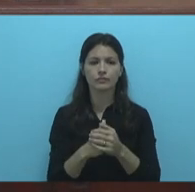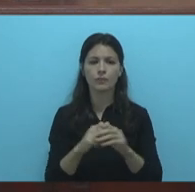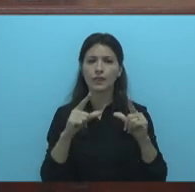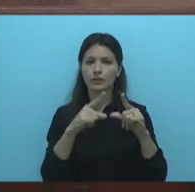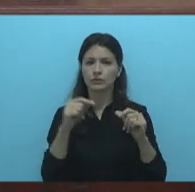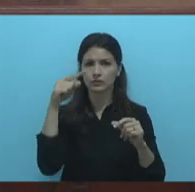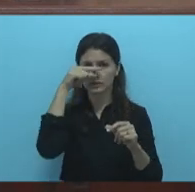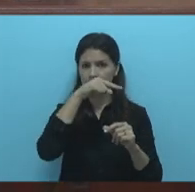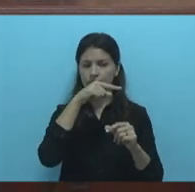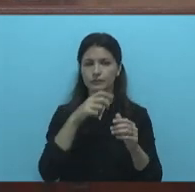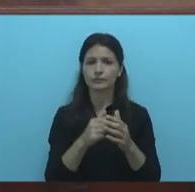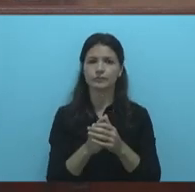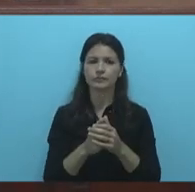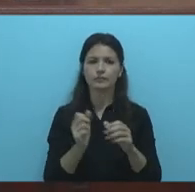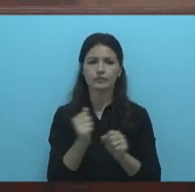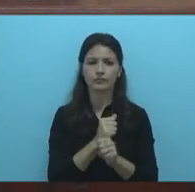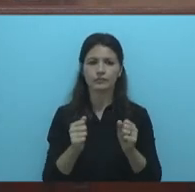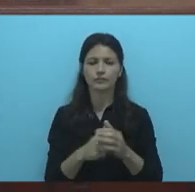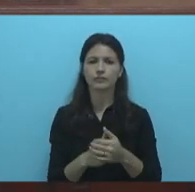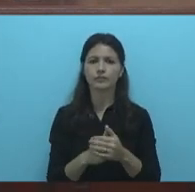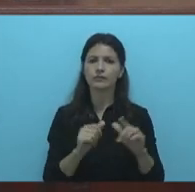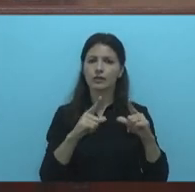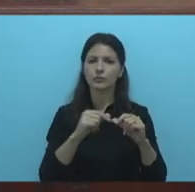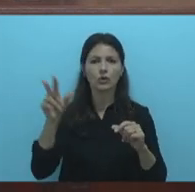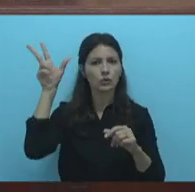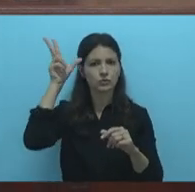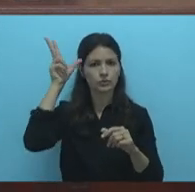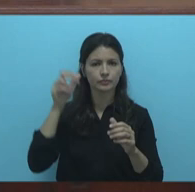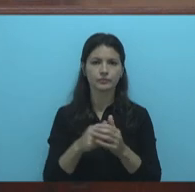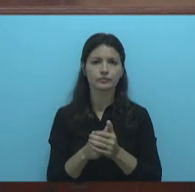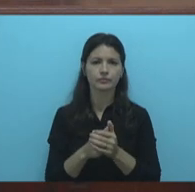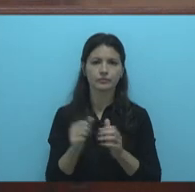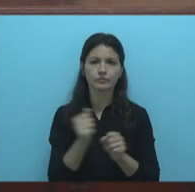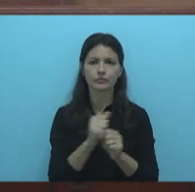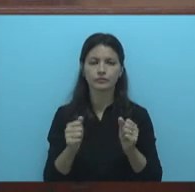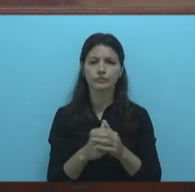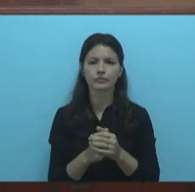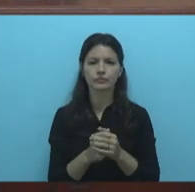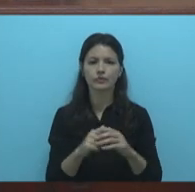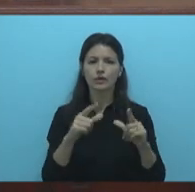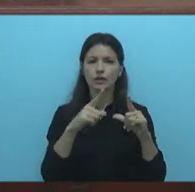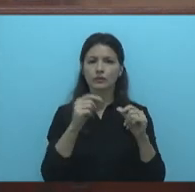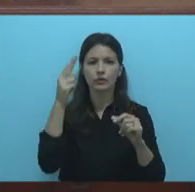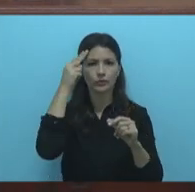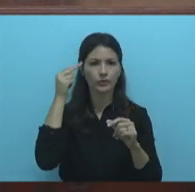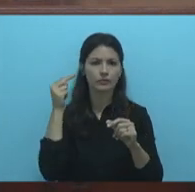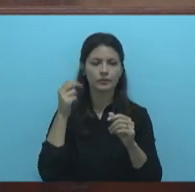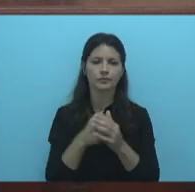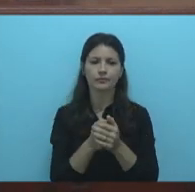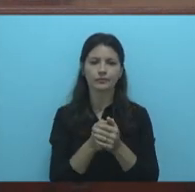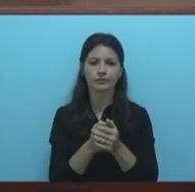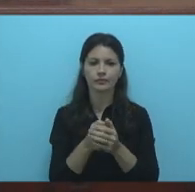aprobado. Artículo 7, aprobado. Artículo 8, aprobado. Artículo